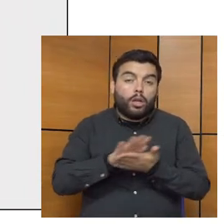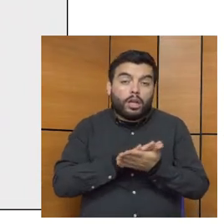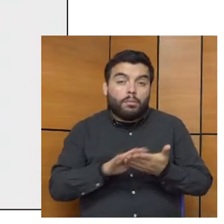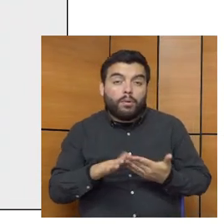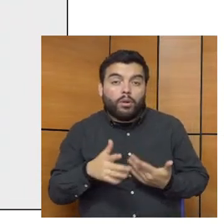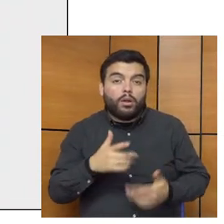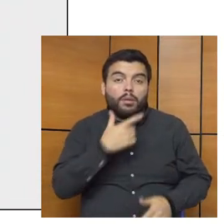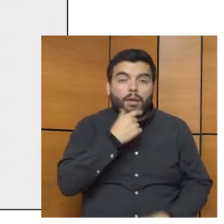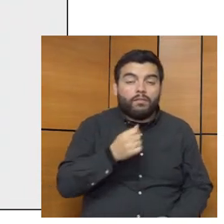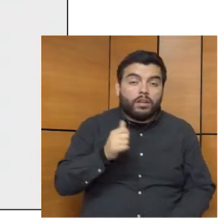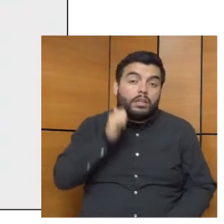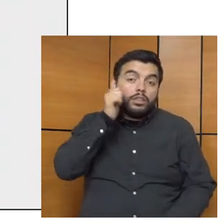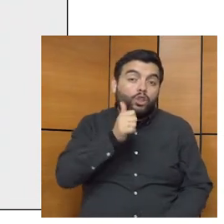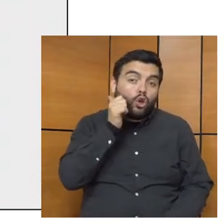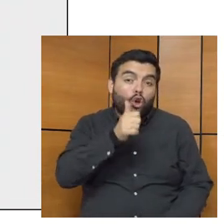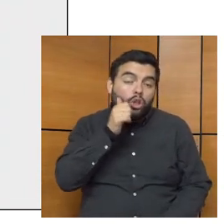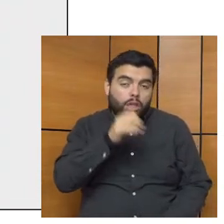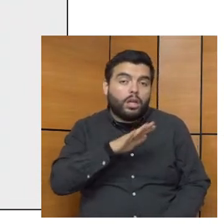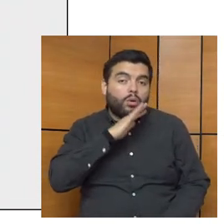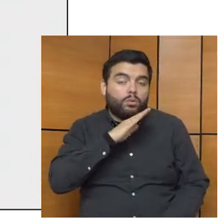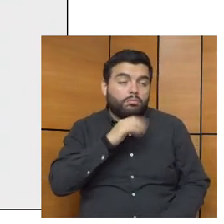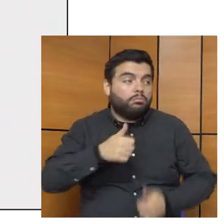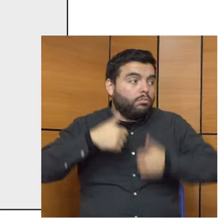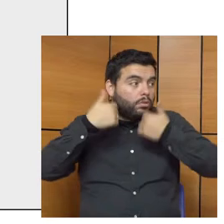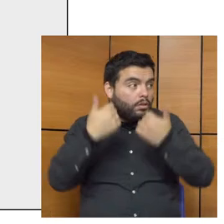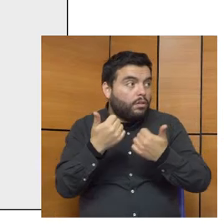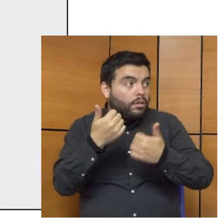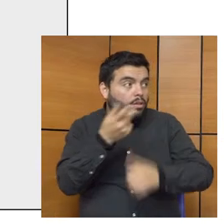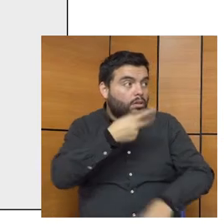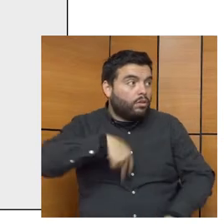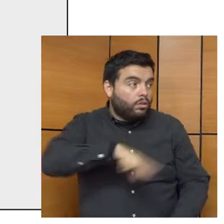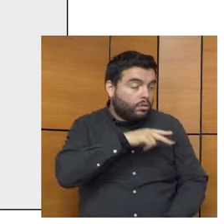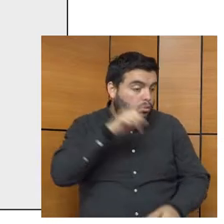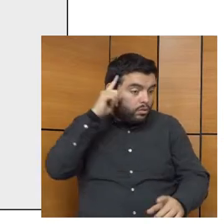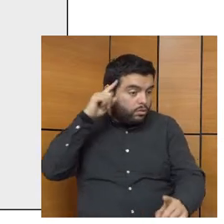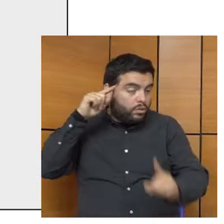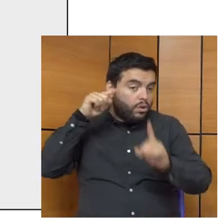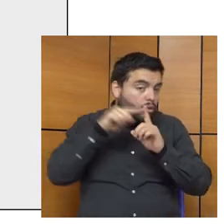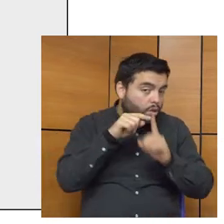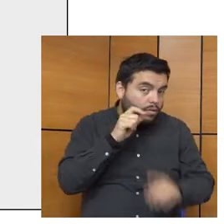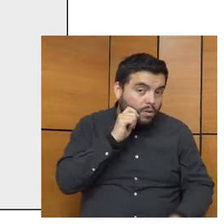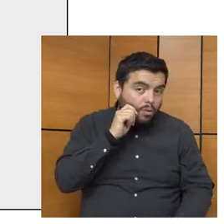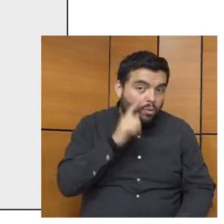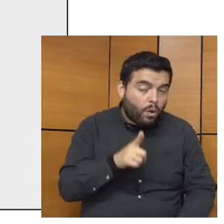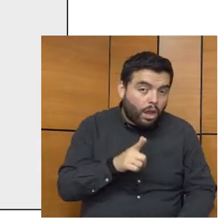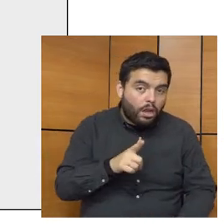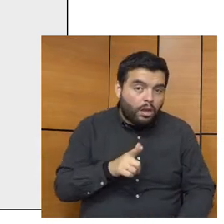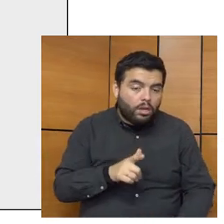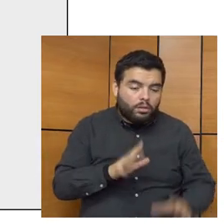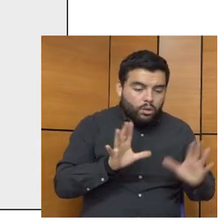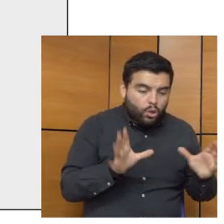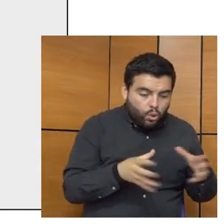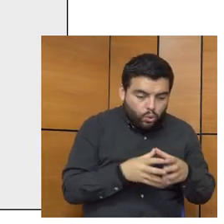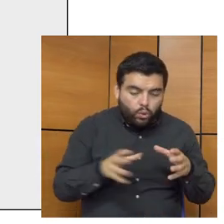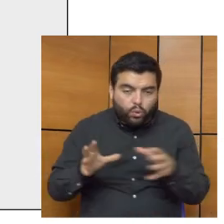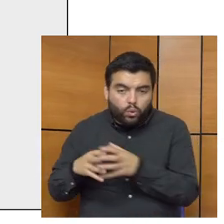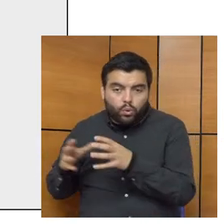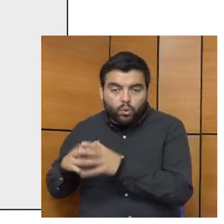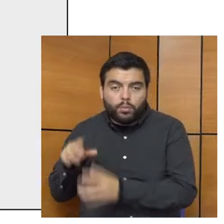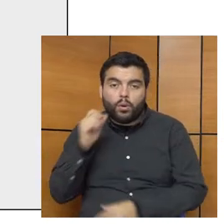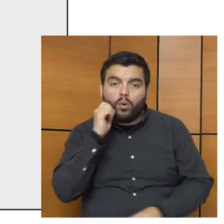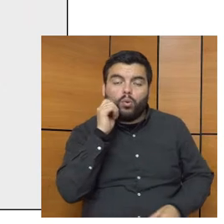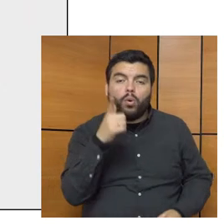el hábito. Esto está bien, pero nosotros teníamos otro objetivo. Nuestro objetivo es ver cuál es la segmentación que hay. Y nosotros